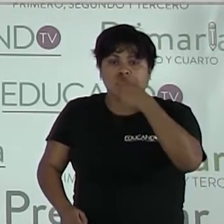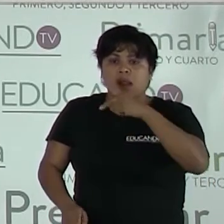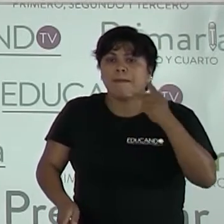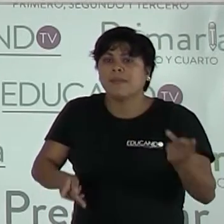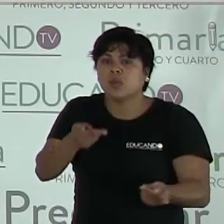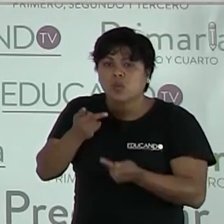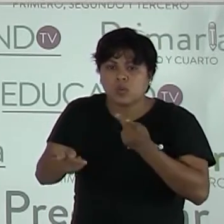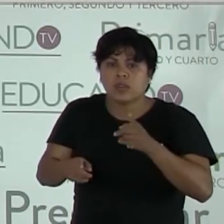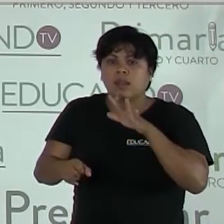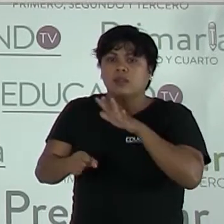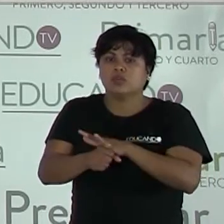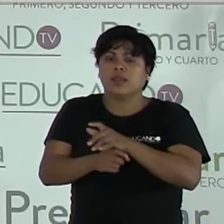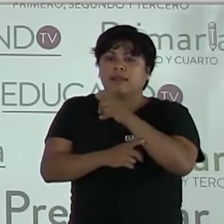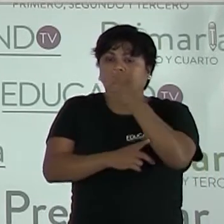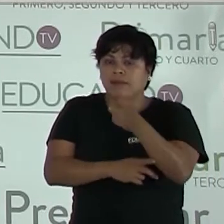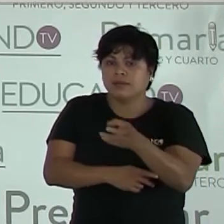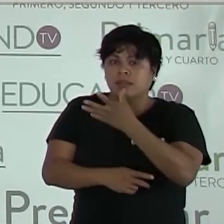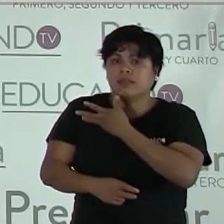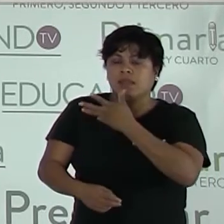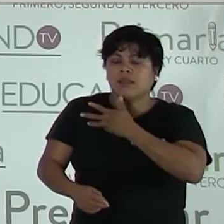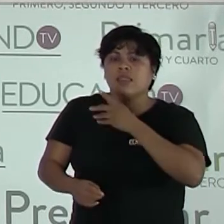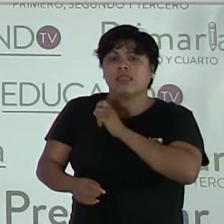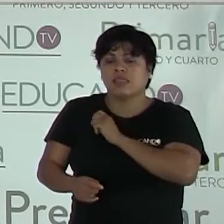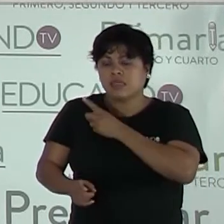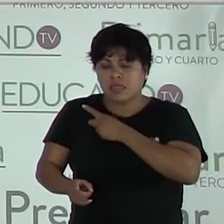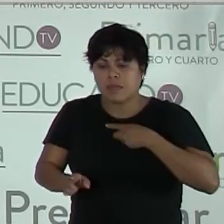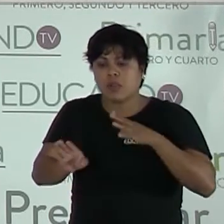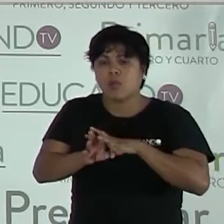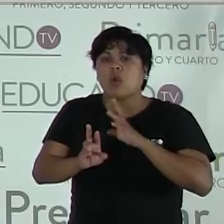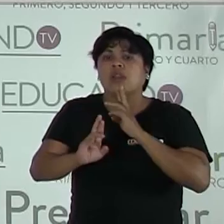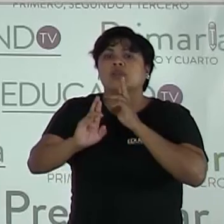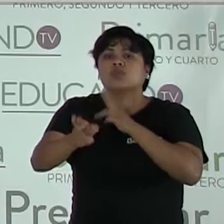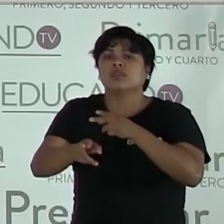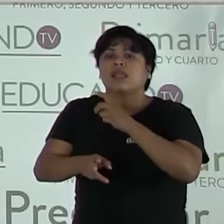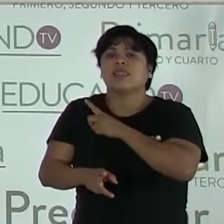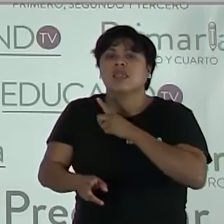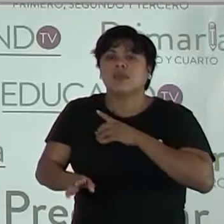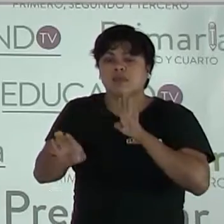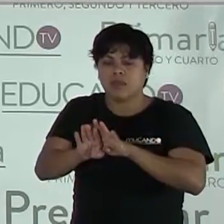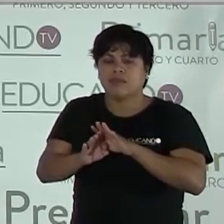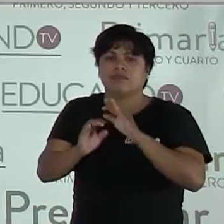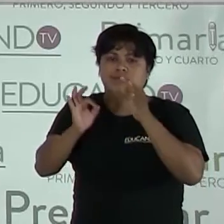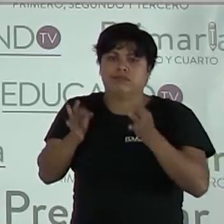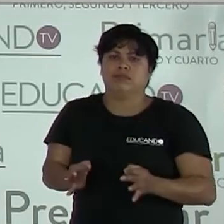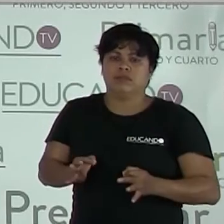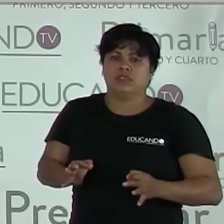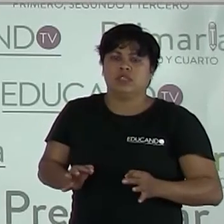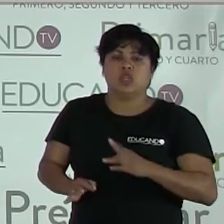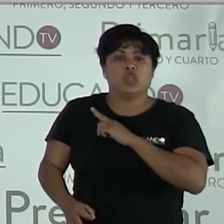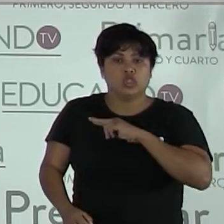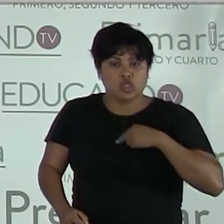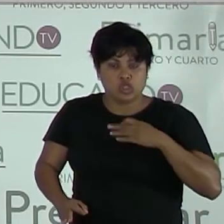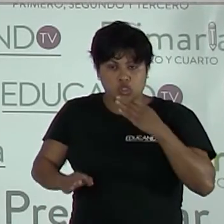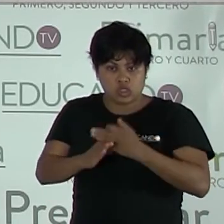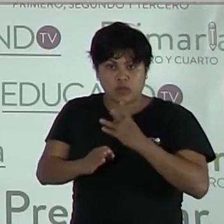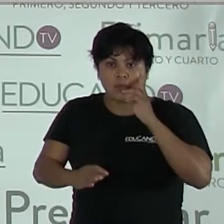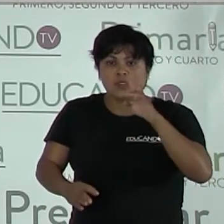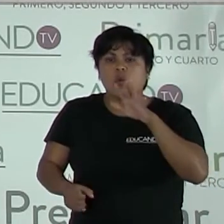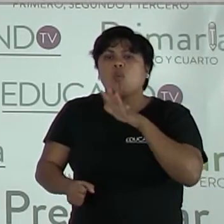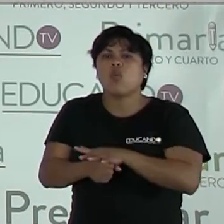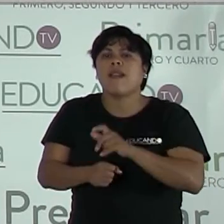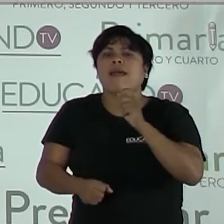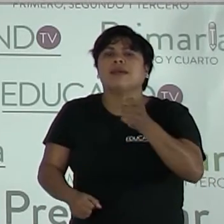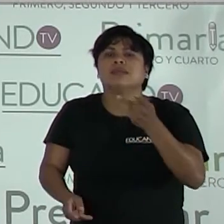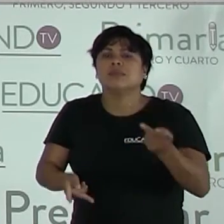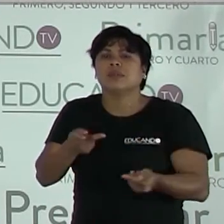a preguntas las cuales tienen que ser contestadas de una forma muy concreta. Vamos a ver cuáles son